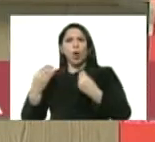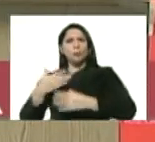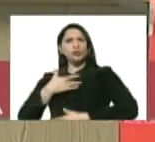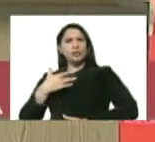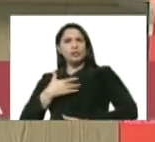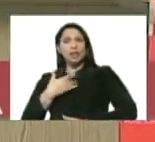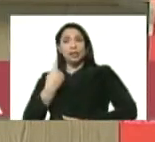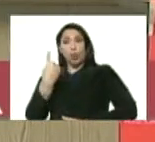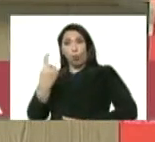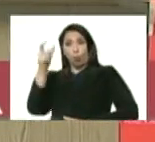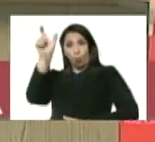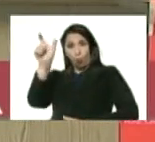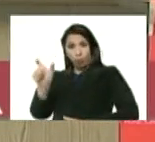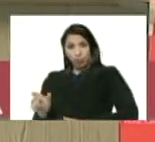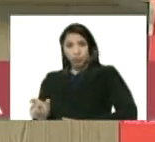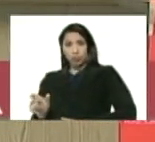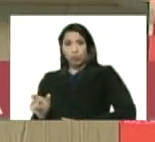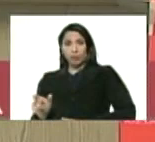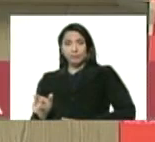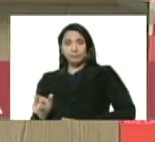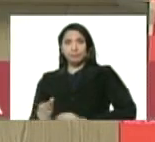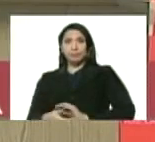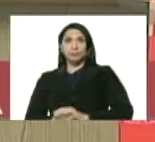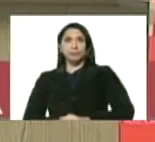de los casos que se encontraba entre los